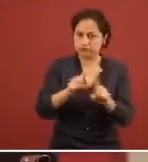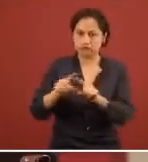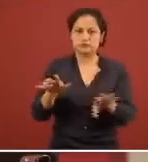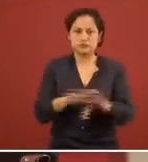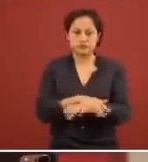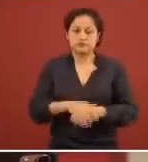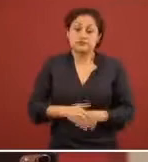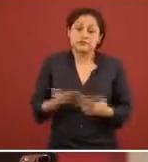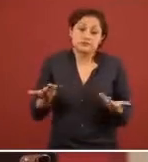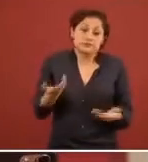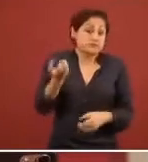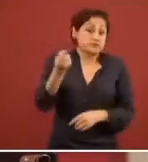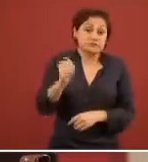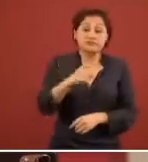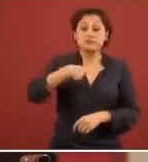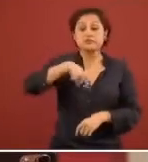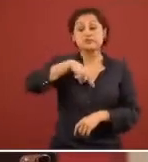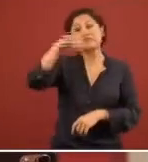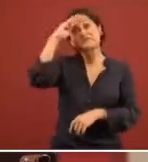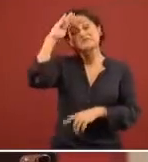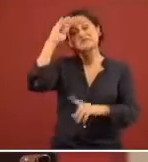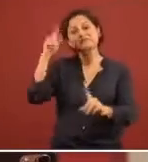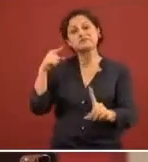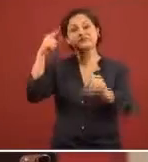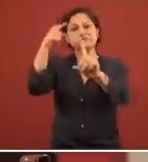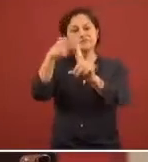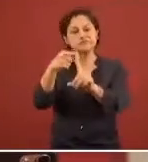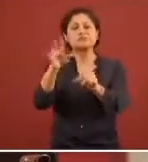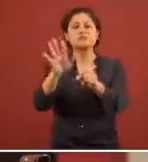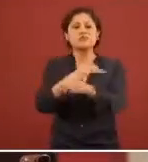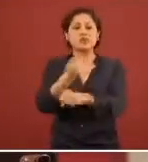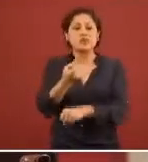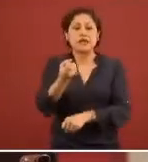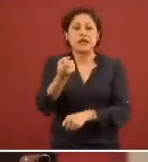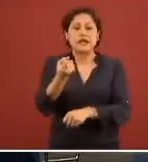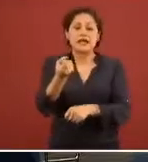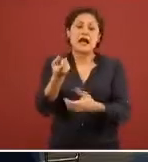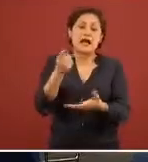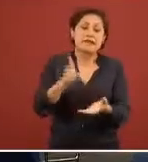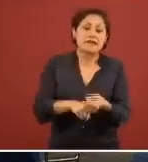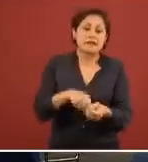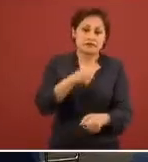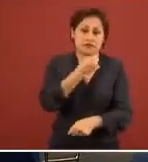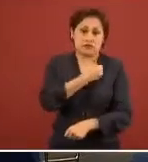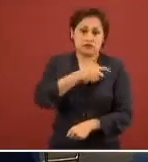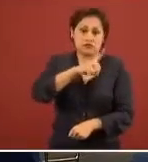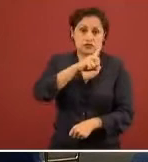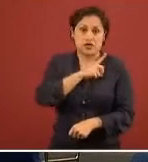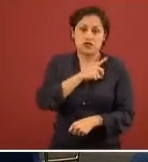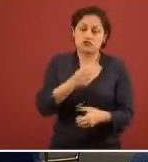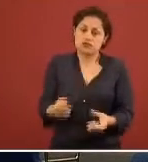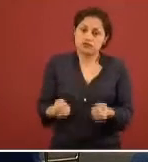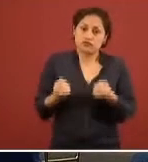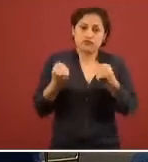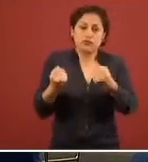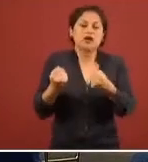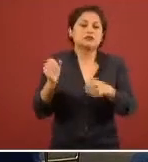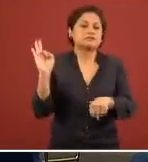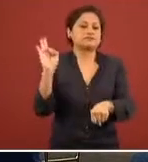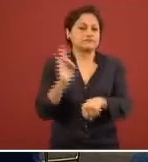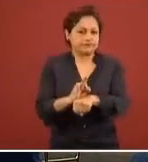no solamente porque hace que el sistema de salud sea mucho más estable, más robusto, más efectivo, sino porque además es un